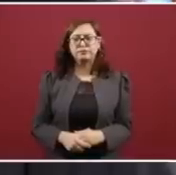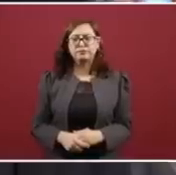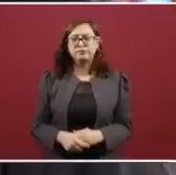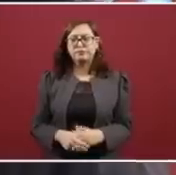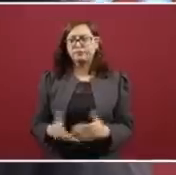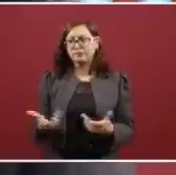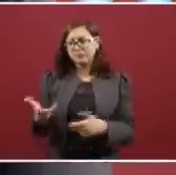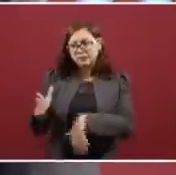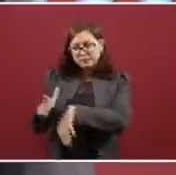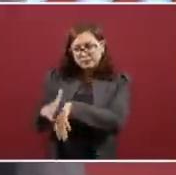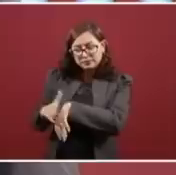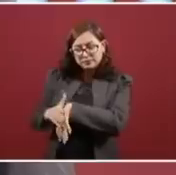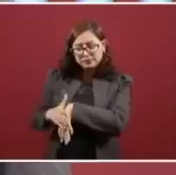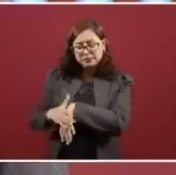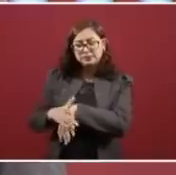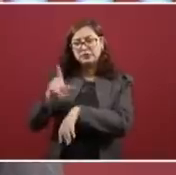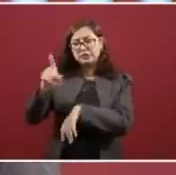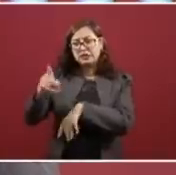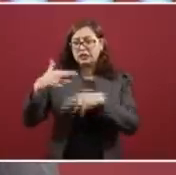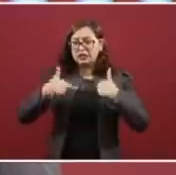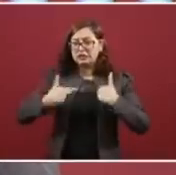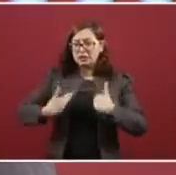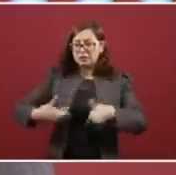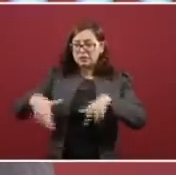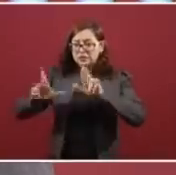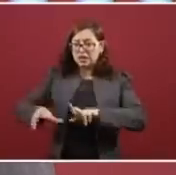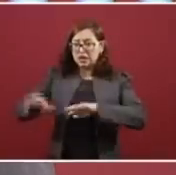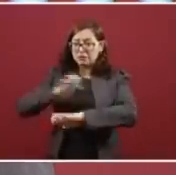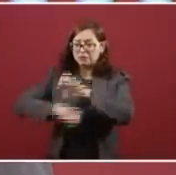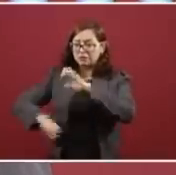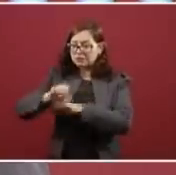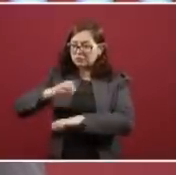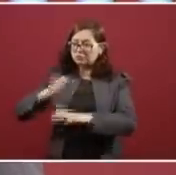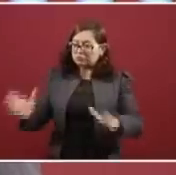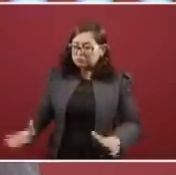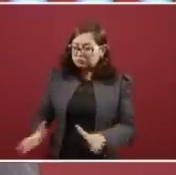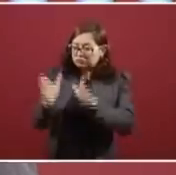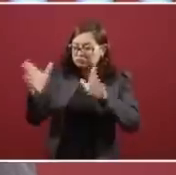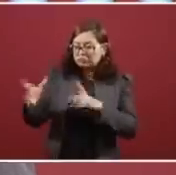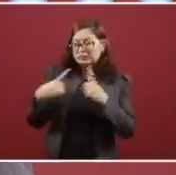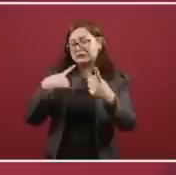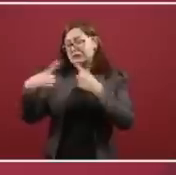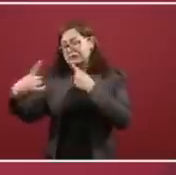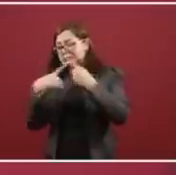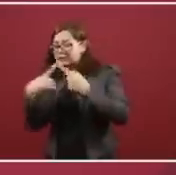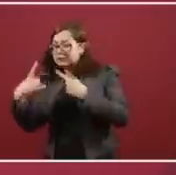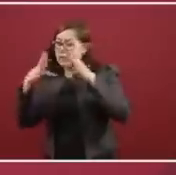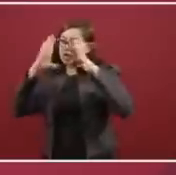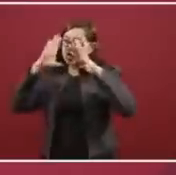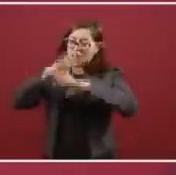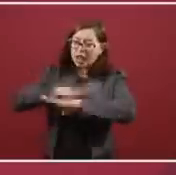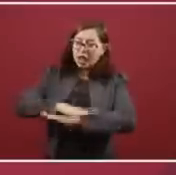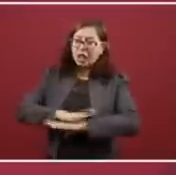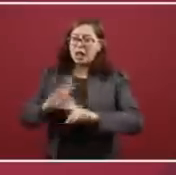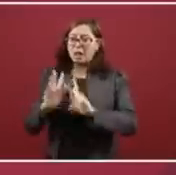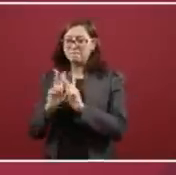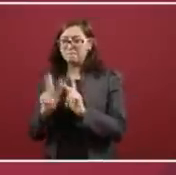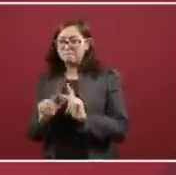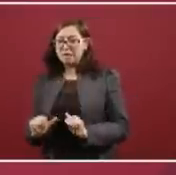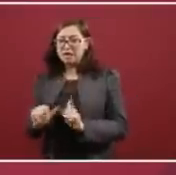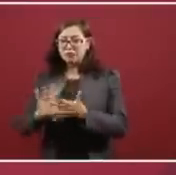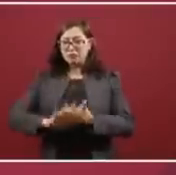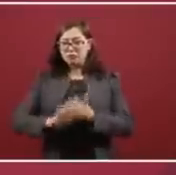a los representantes del sector empresarial a que se dialogará a que se buscara una salida negociada sin